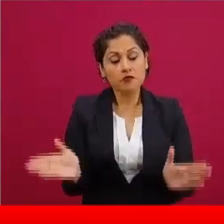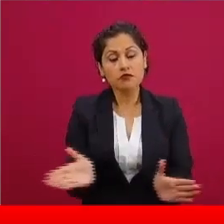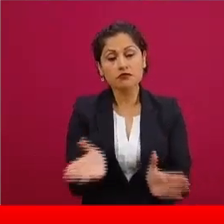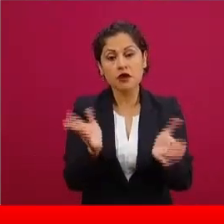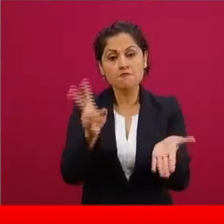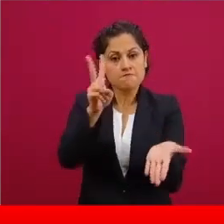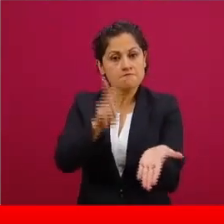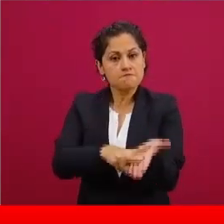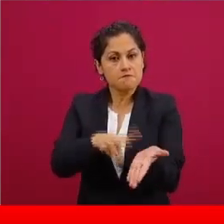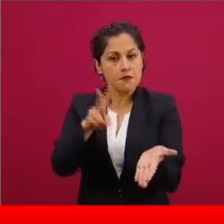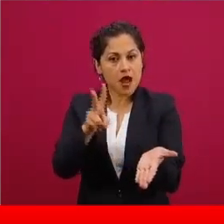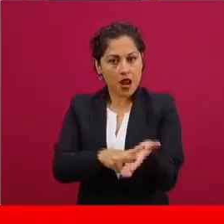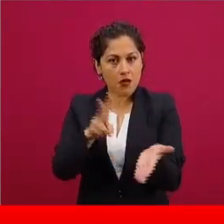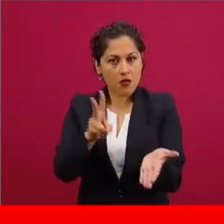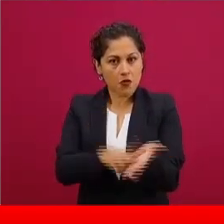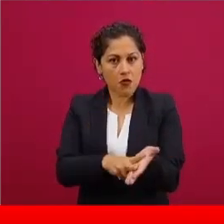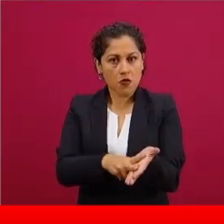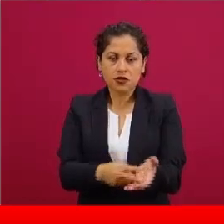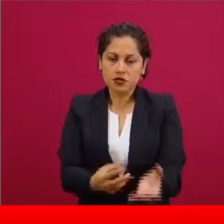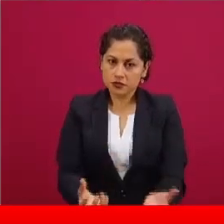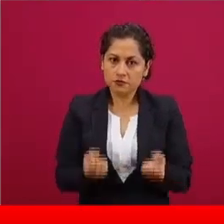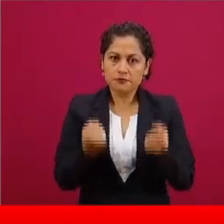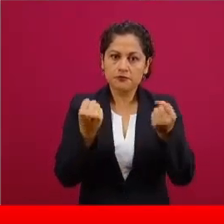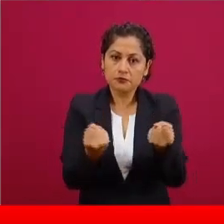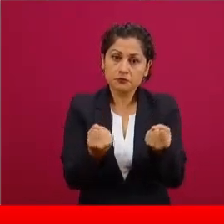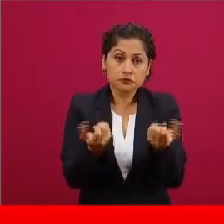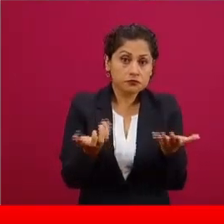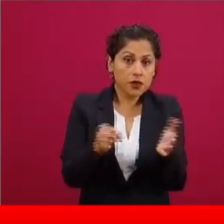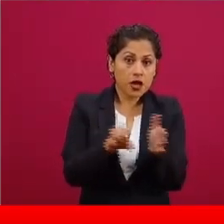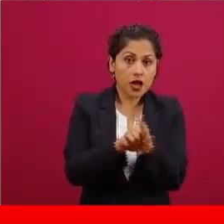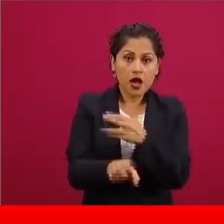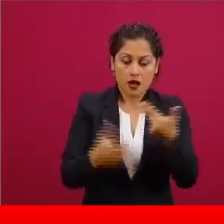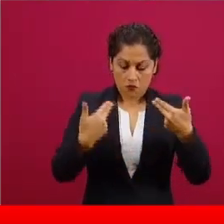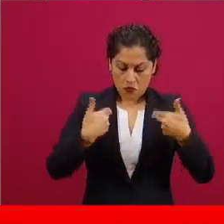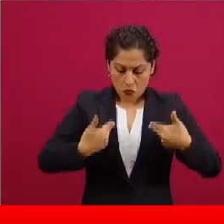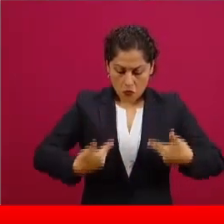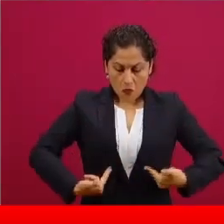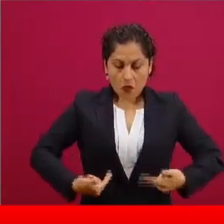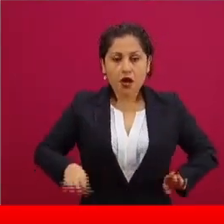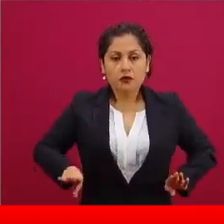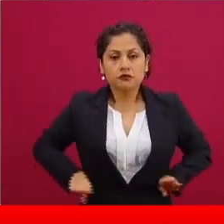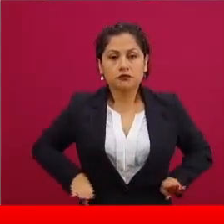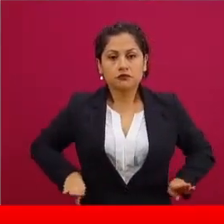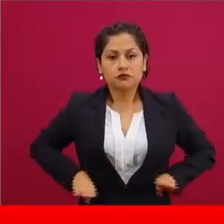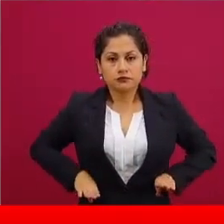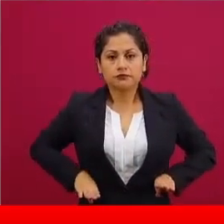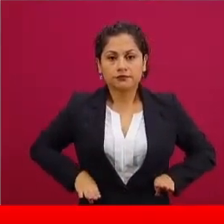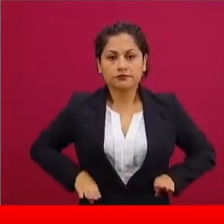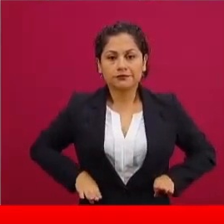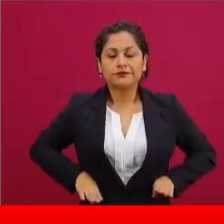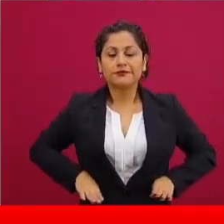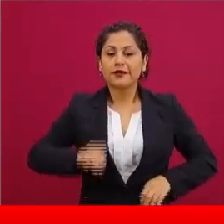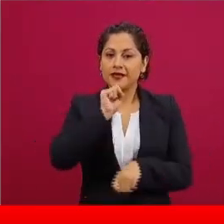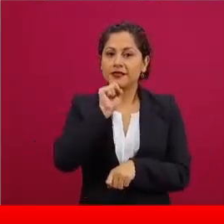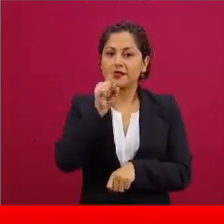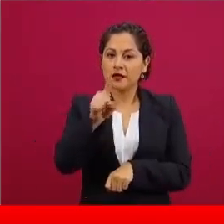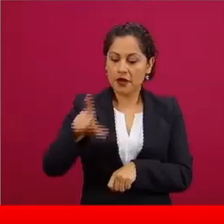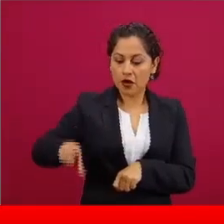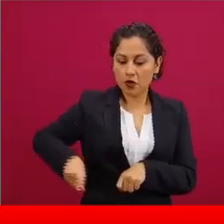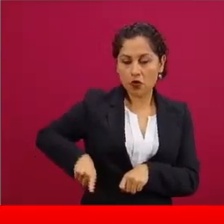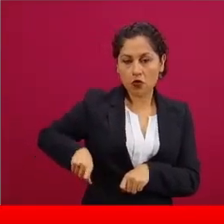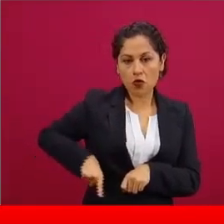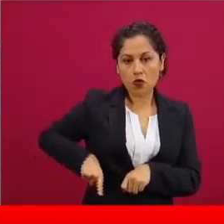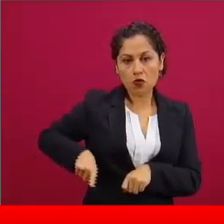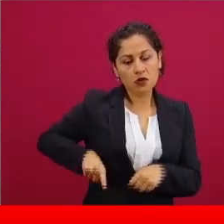el del humanismo y se gobierne para y con el pueblo